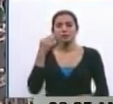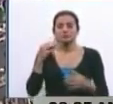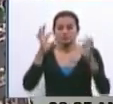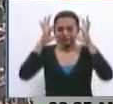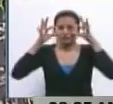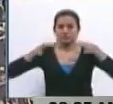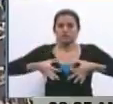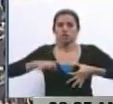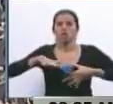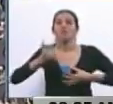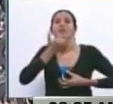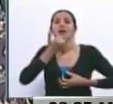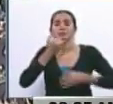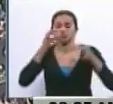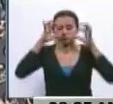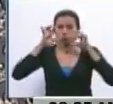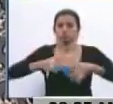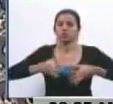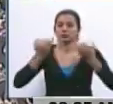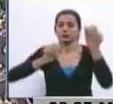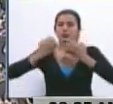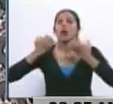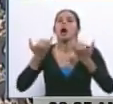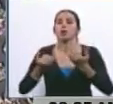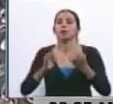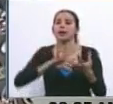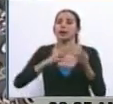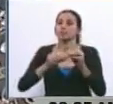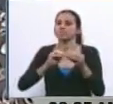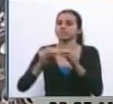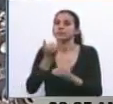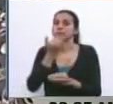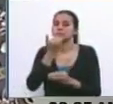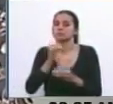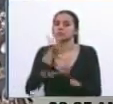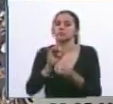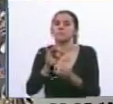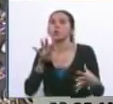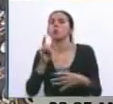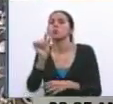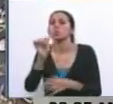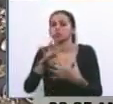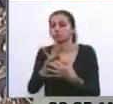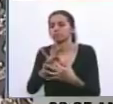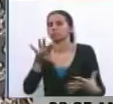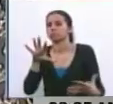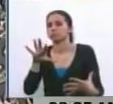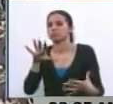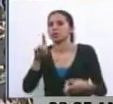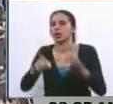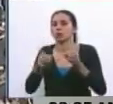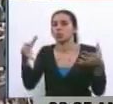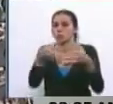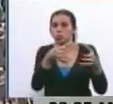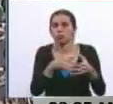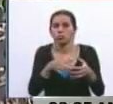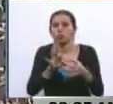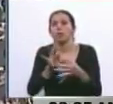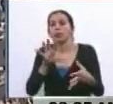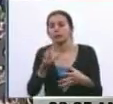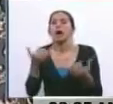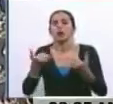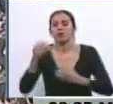estamos corrigiendo. Estamos corrigiendo esa desconexión quizás que tuvimos con algunos colectivos